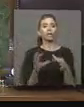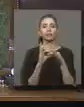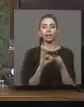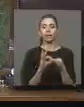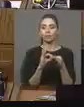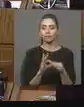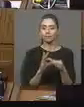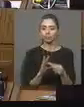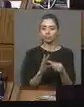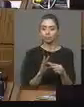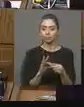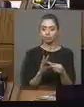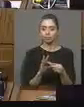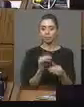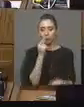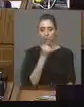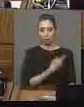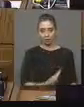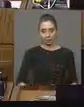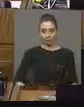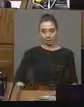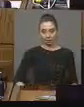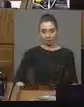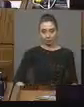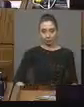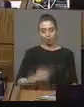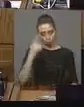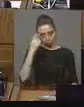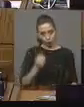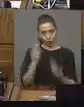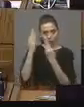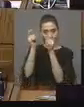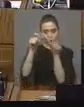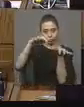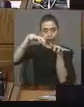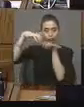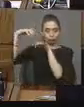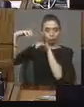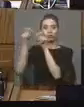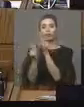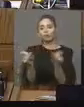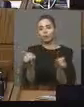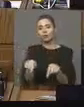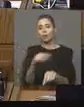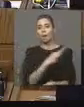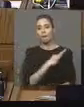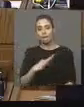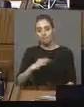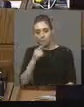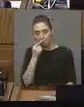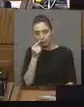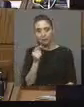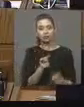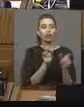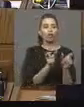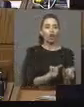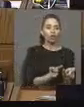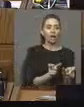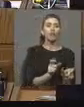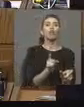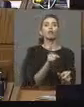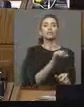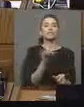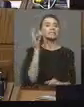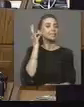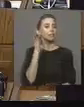muchas gracias presidente, saludar obviamente a quienes nos acompañan acá, tanto ministra, contralor, director de servicio puesto interno y